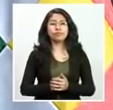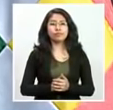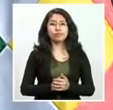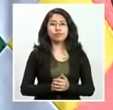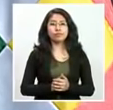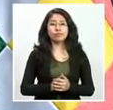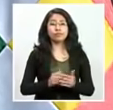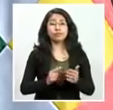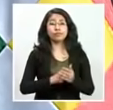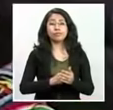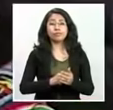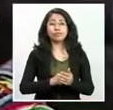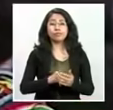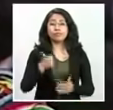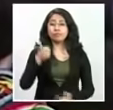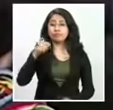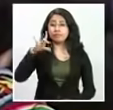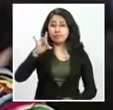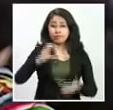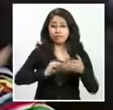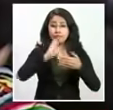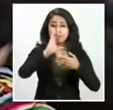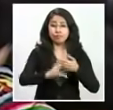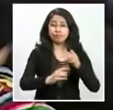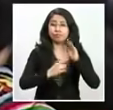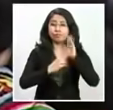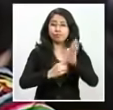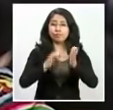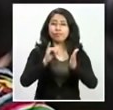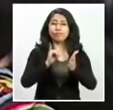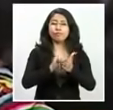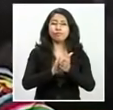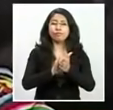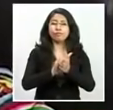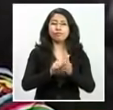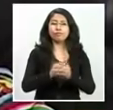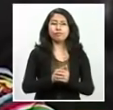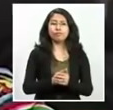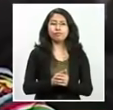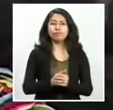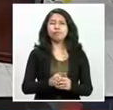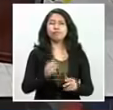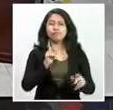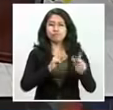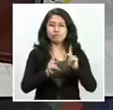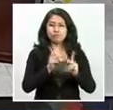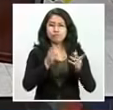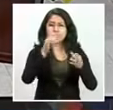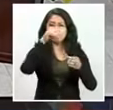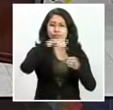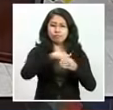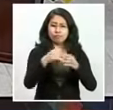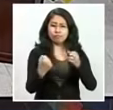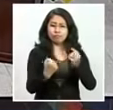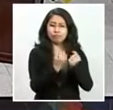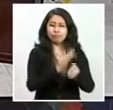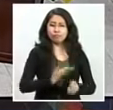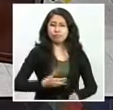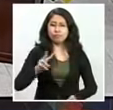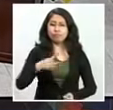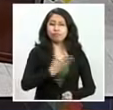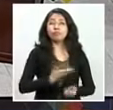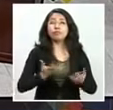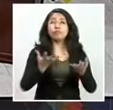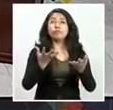Y el 18 de octubre se ha demostrado que el pueblo quería a Lucho de David como presidente y vicepresidente y quería un cambio